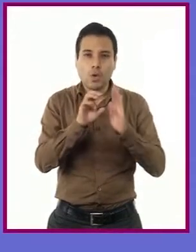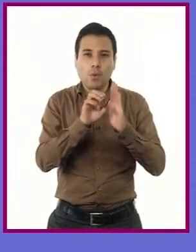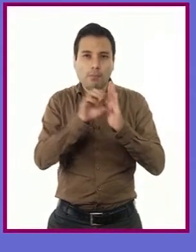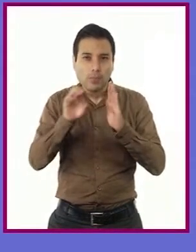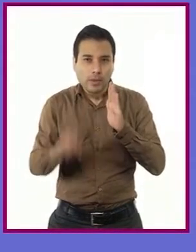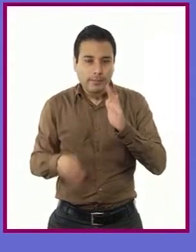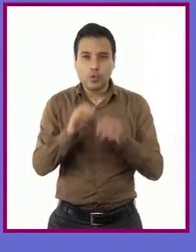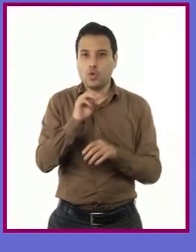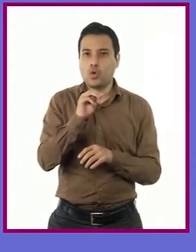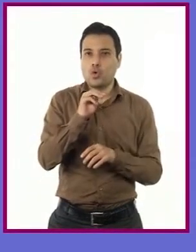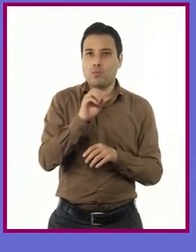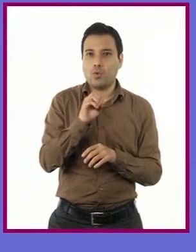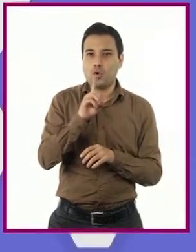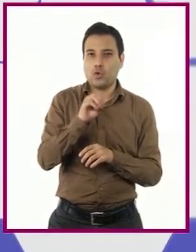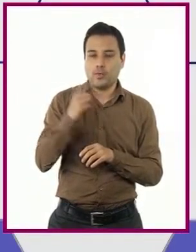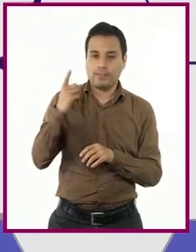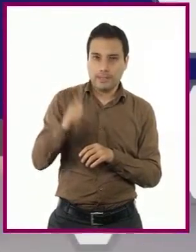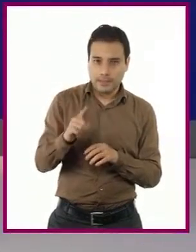o perífrasis verbal.